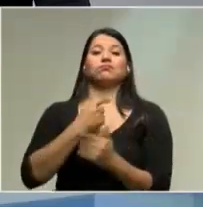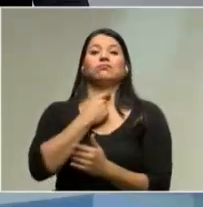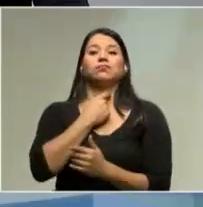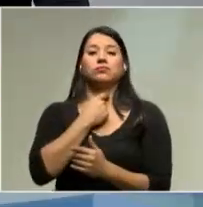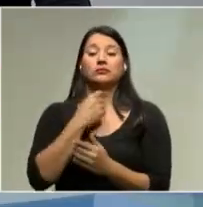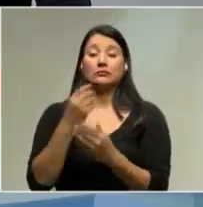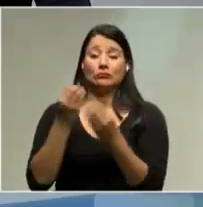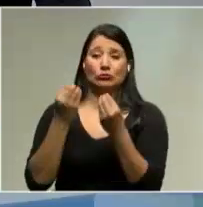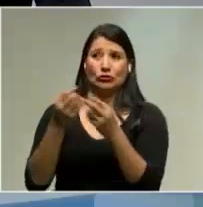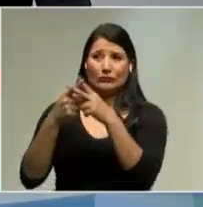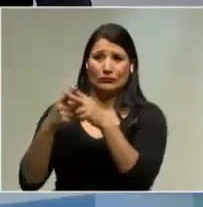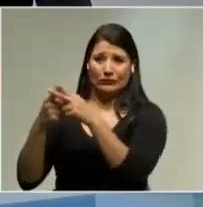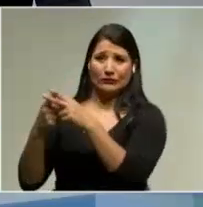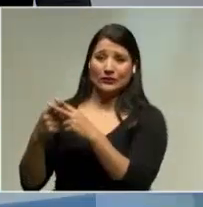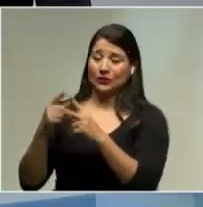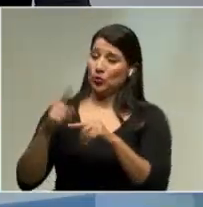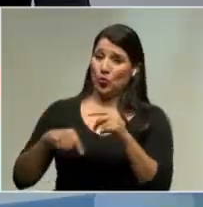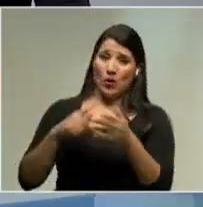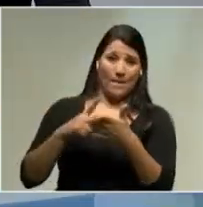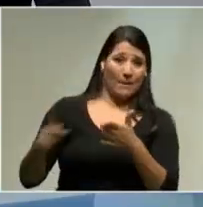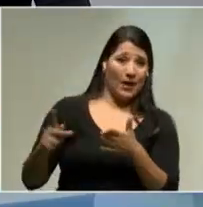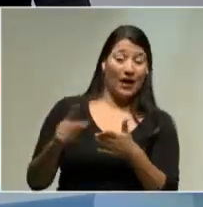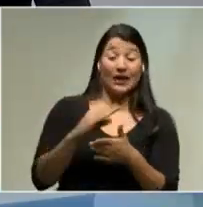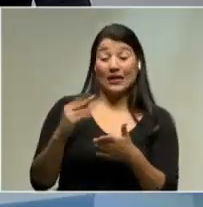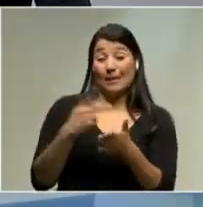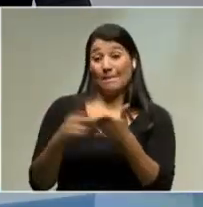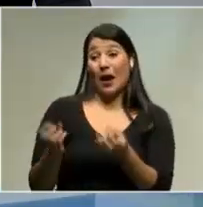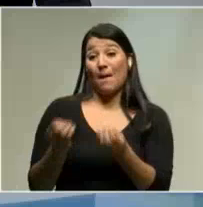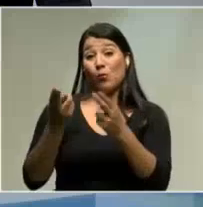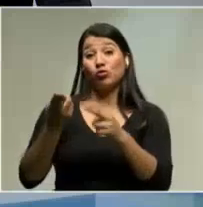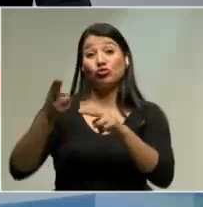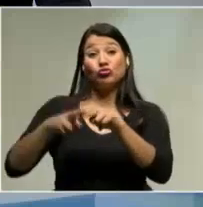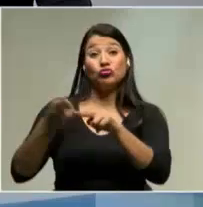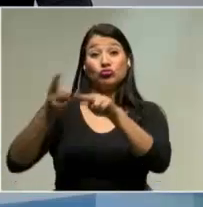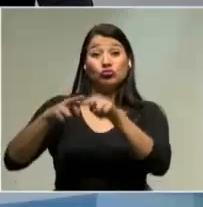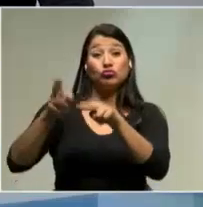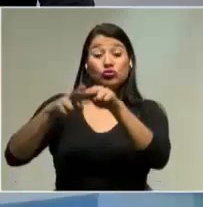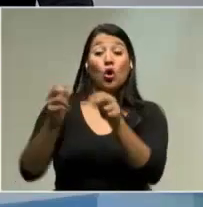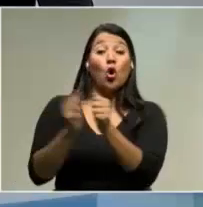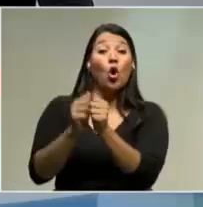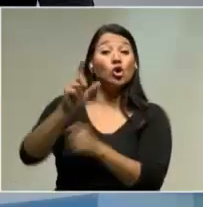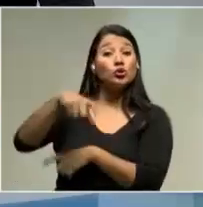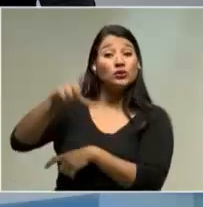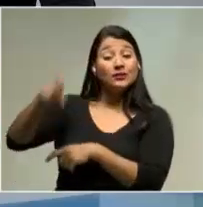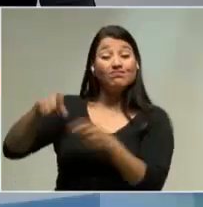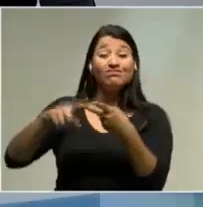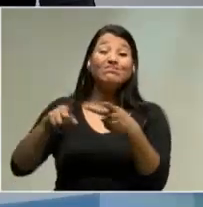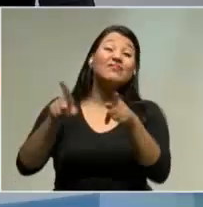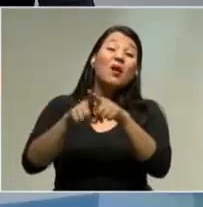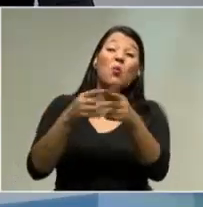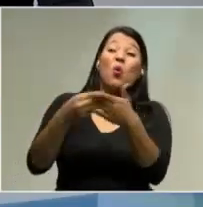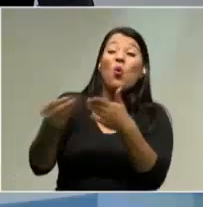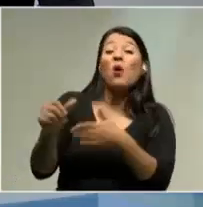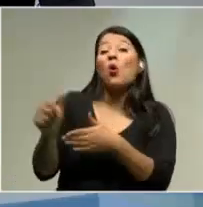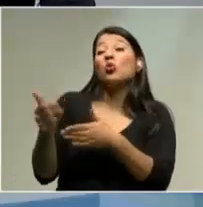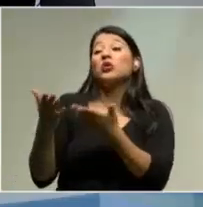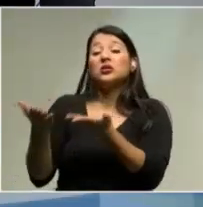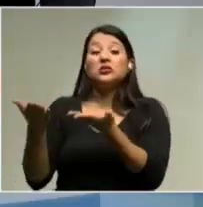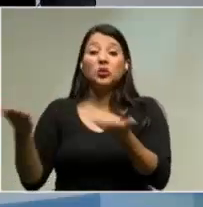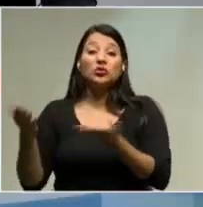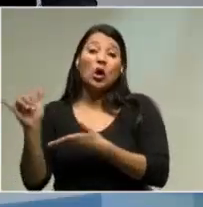como lo decía Ana Marta, pagando altos intereses en tarjetas de crédito y también la compra de otros bienes